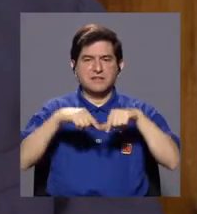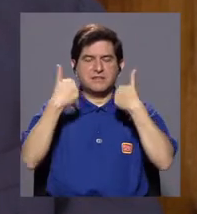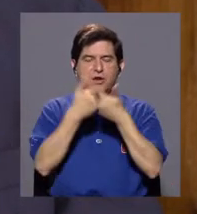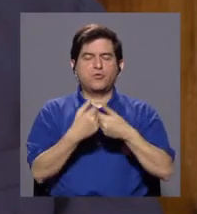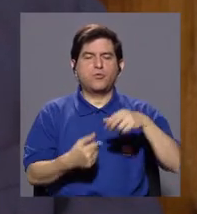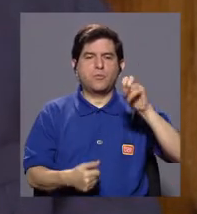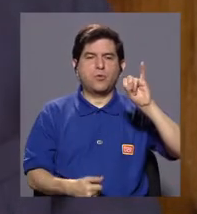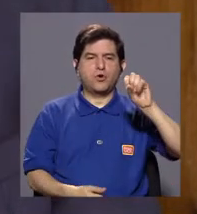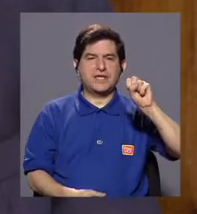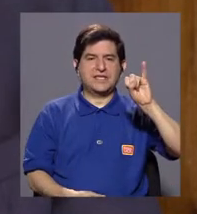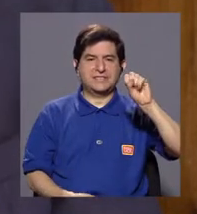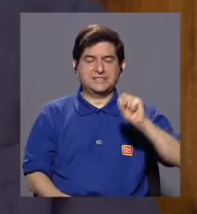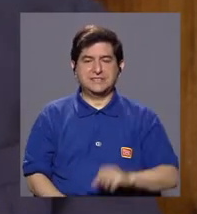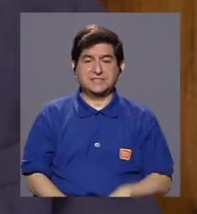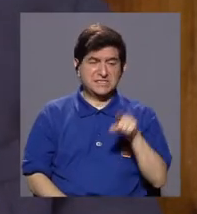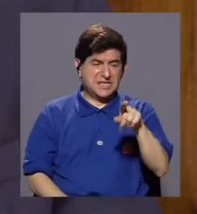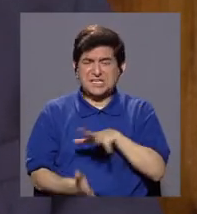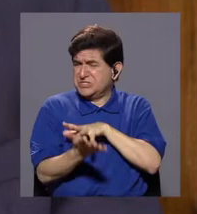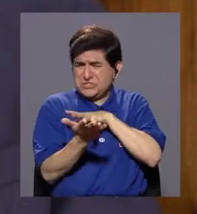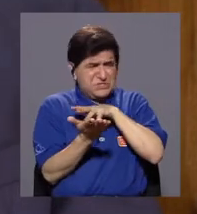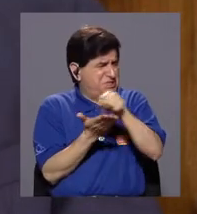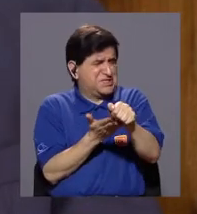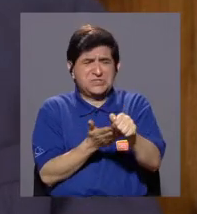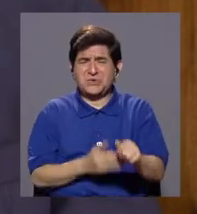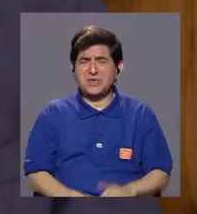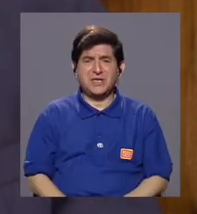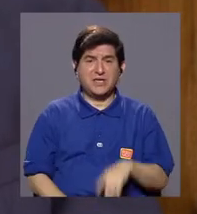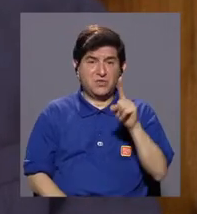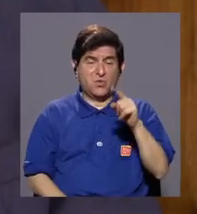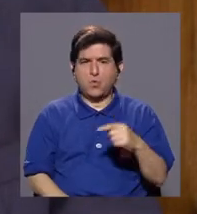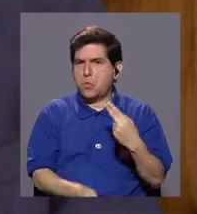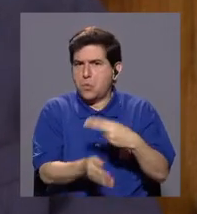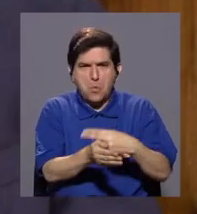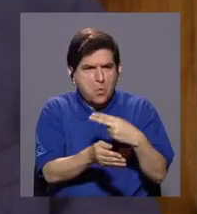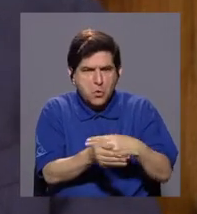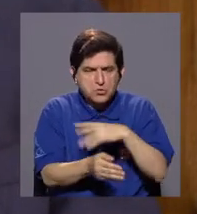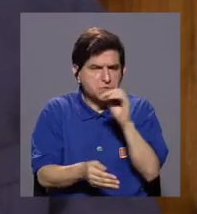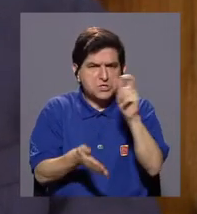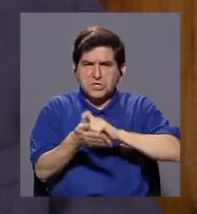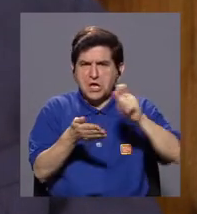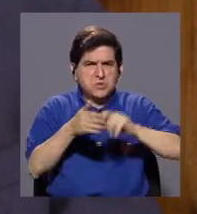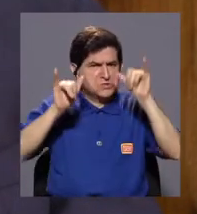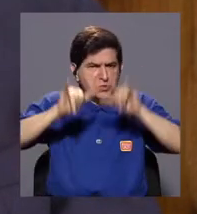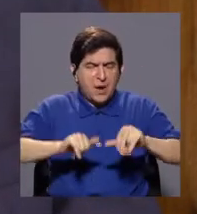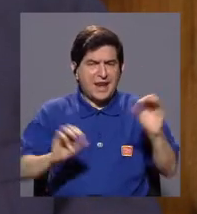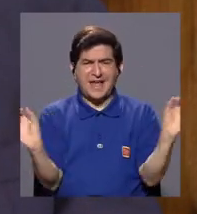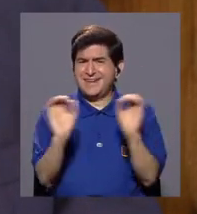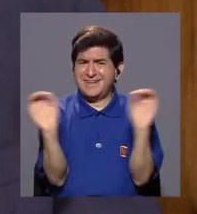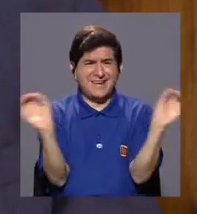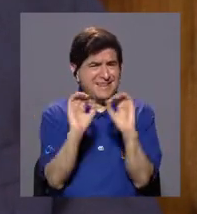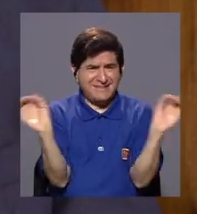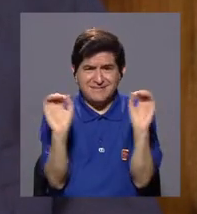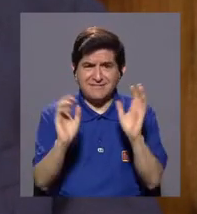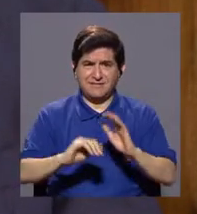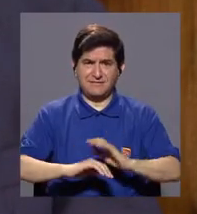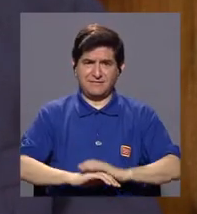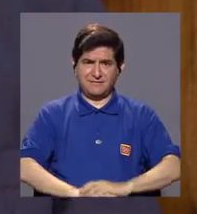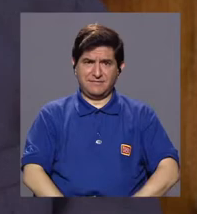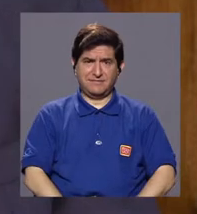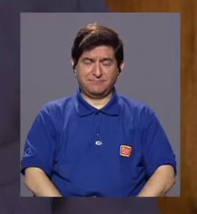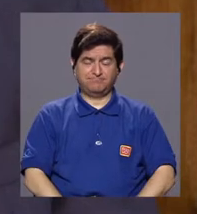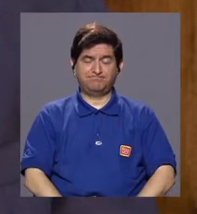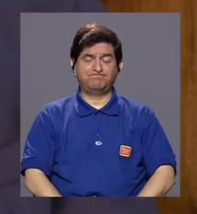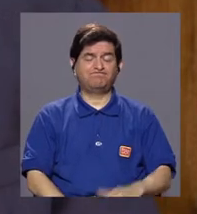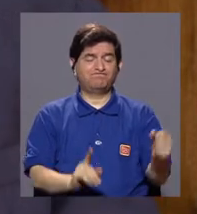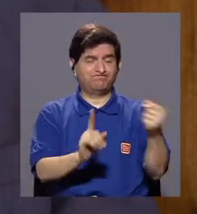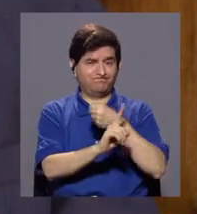ISIS? Ahí eso quedó en ruinas, ahí no quedó ni un hospital ni una escuela. Entonces,